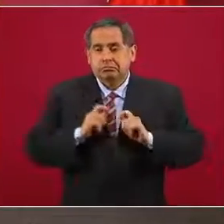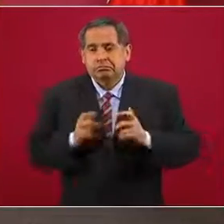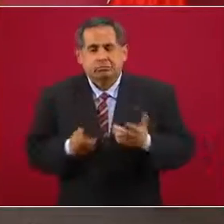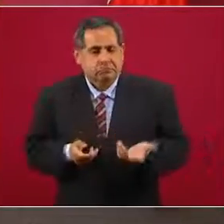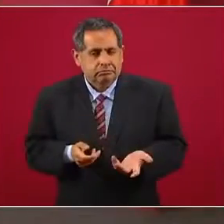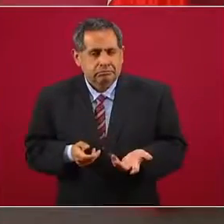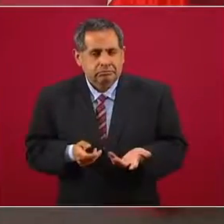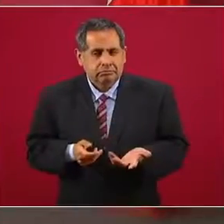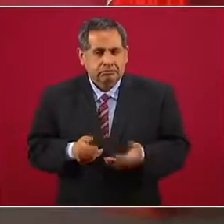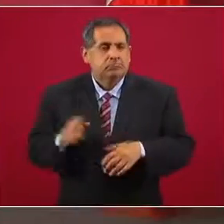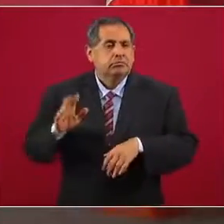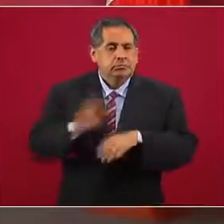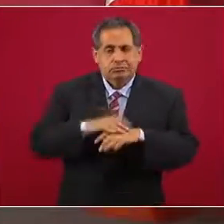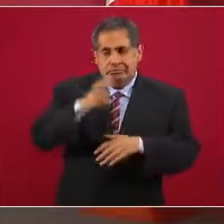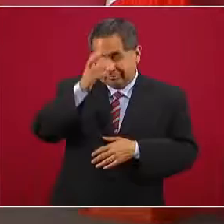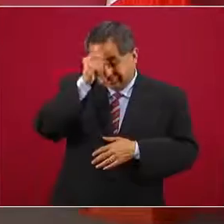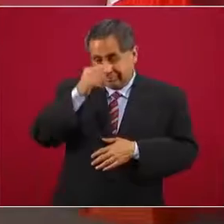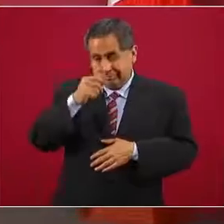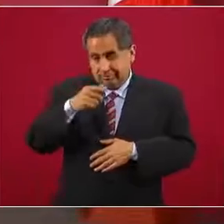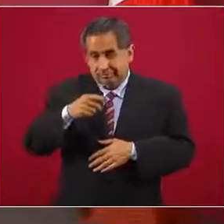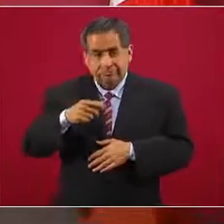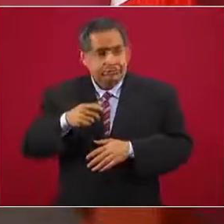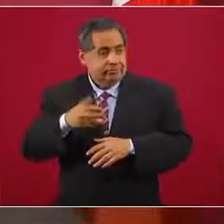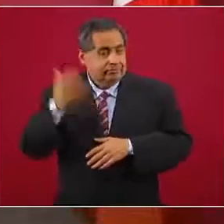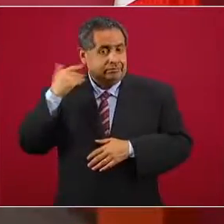había la consigna de que no